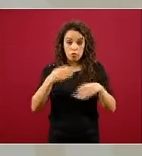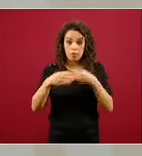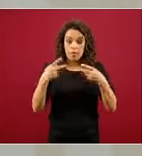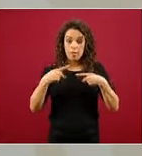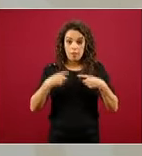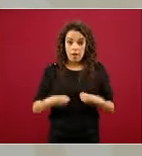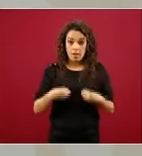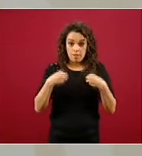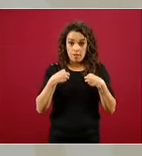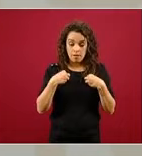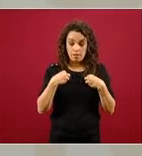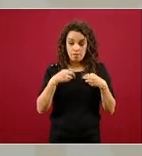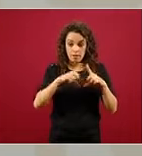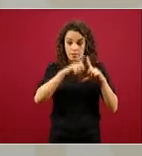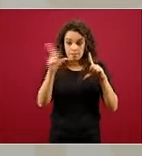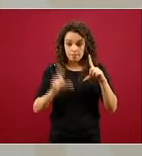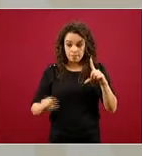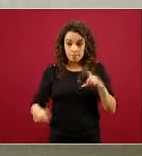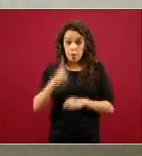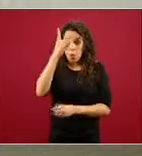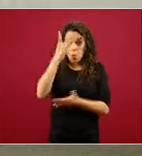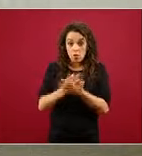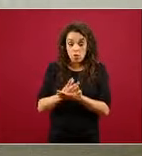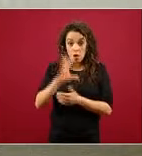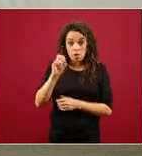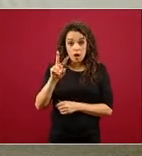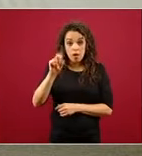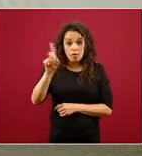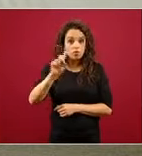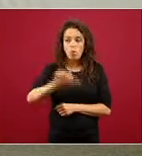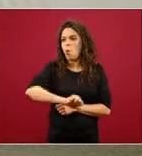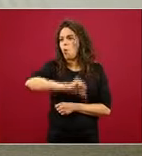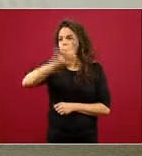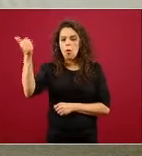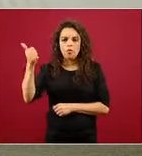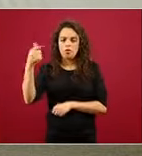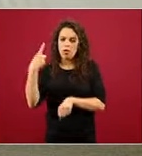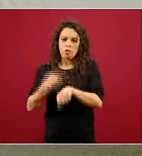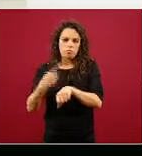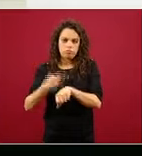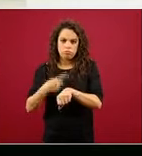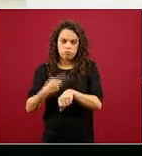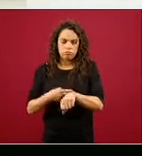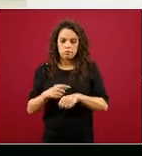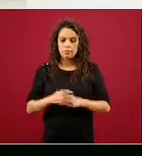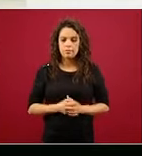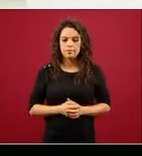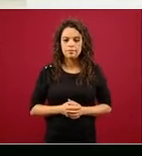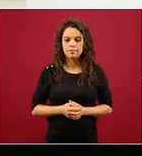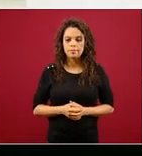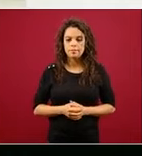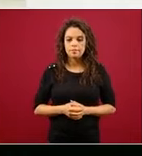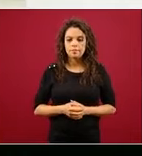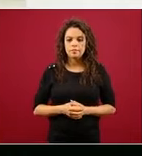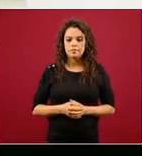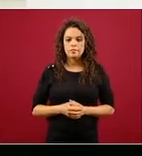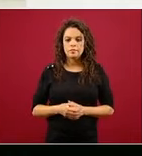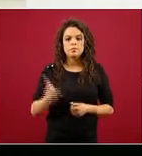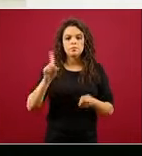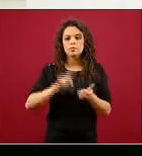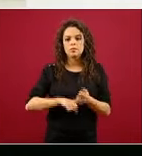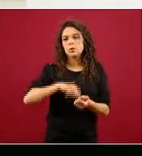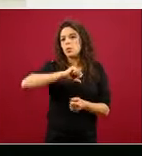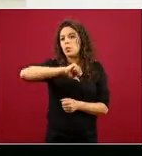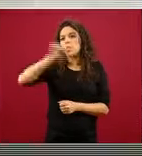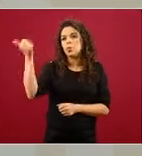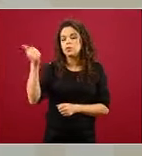necesariamente son COVID, sino son algunos otros patógenos, o inclusive eventos que van a ser de otra naturaleza, como por